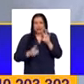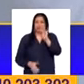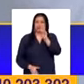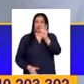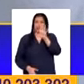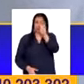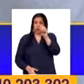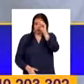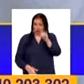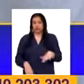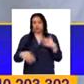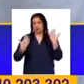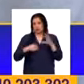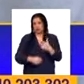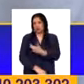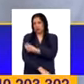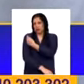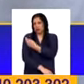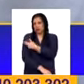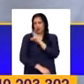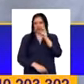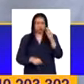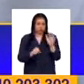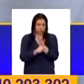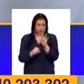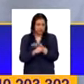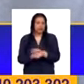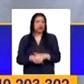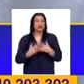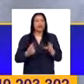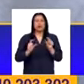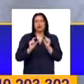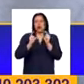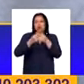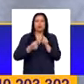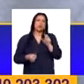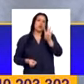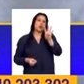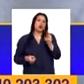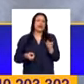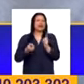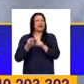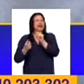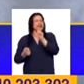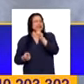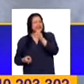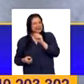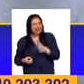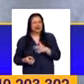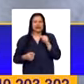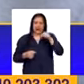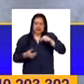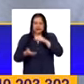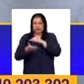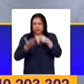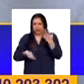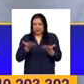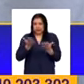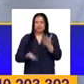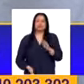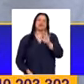de personas con esquemas de vacunación completa, mientras que el grupo de 40 y de 30 podrían llegar esta semana al